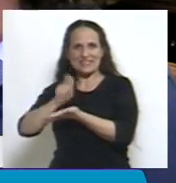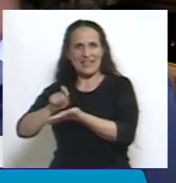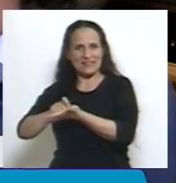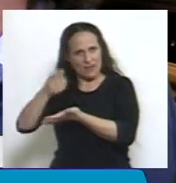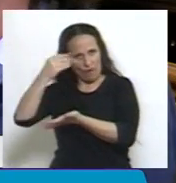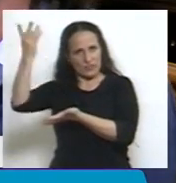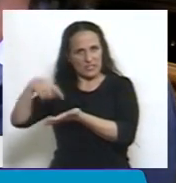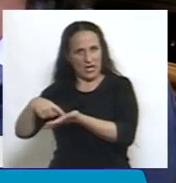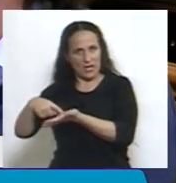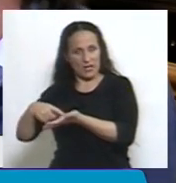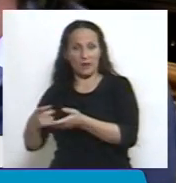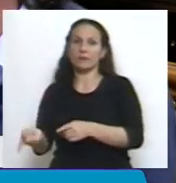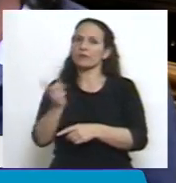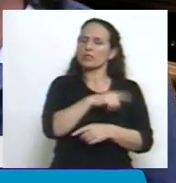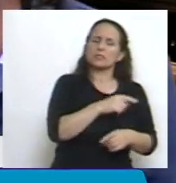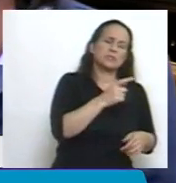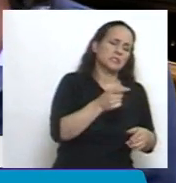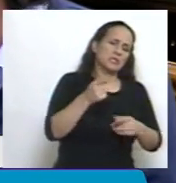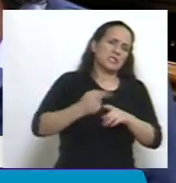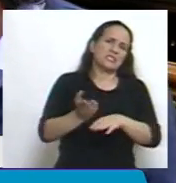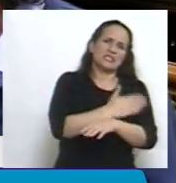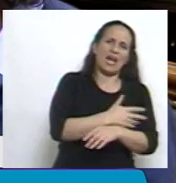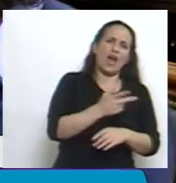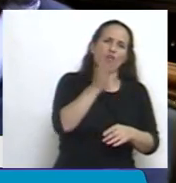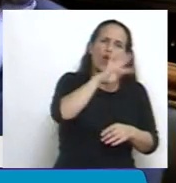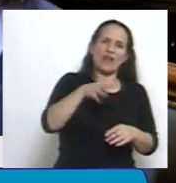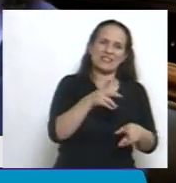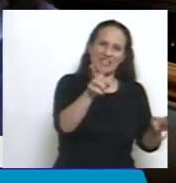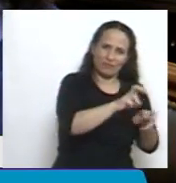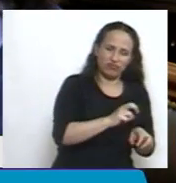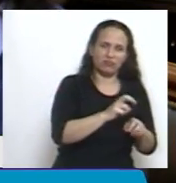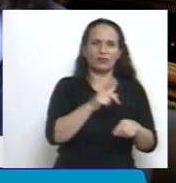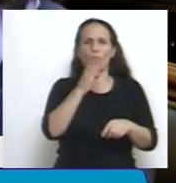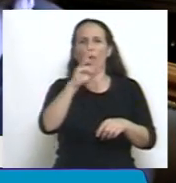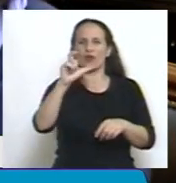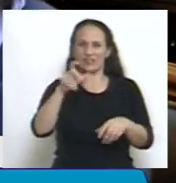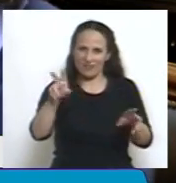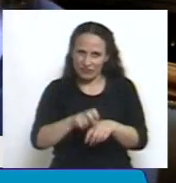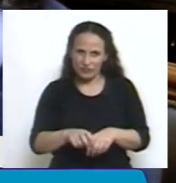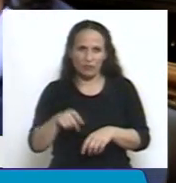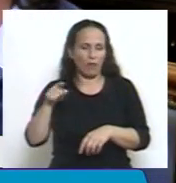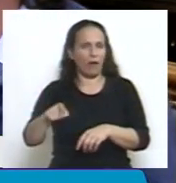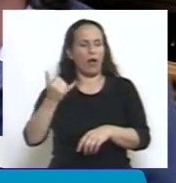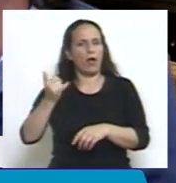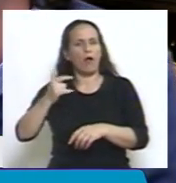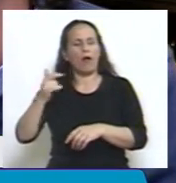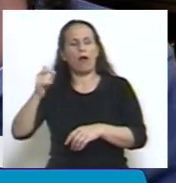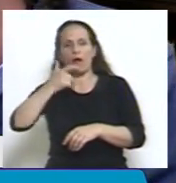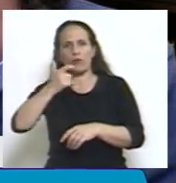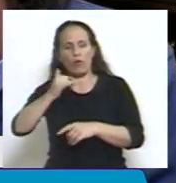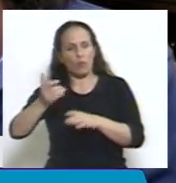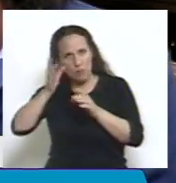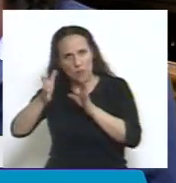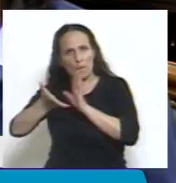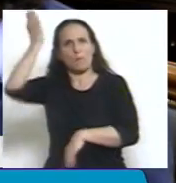cuasi fiscal virtual del Banco Central y se le saca las rentas de ANSES, vamos a tener 285.000 millones de pesos de déficit.